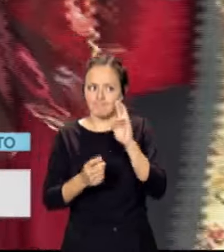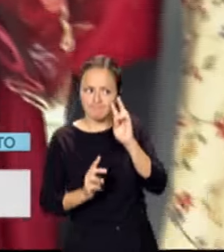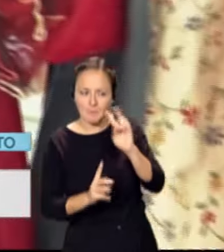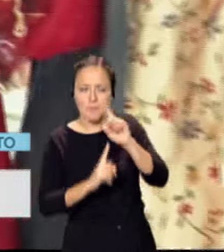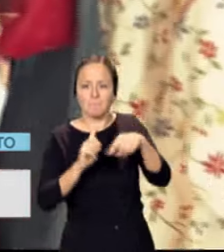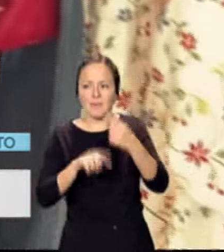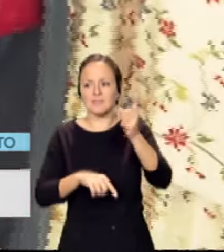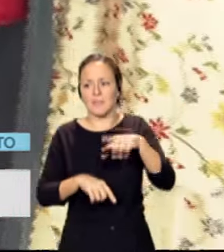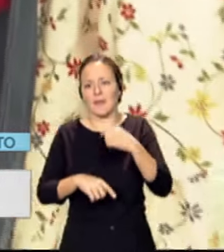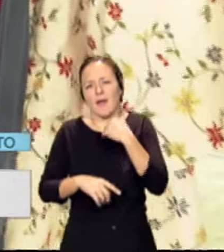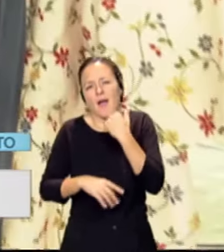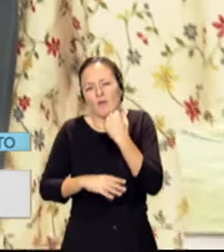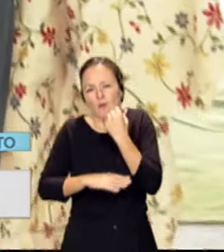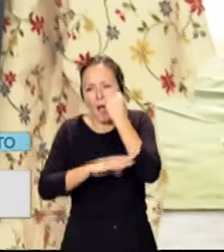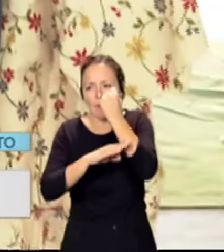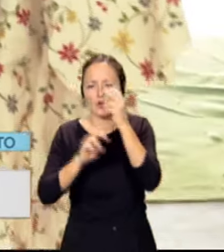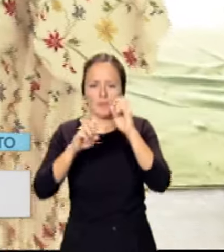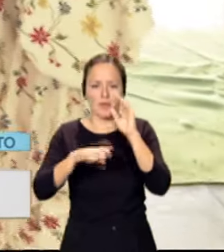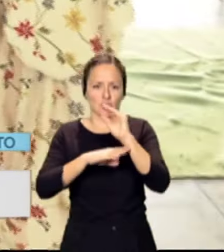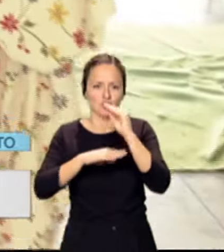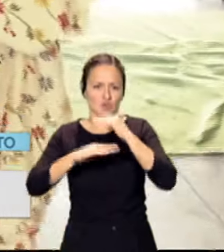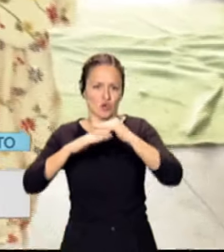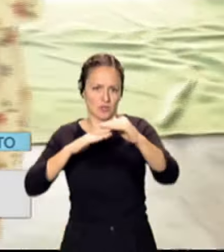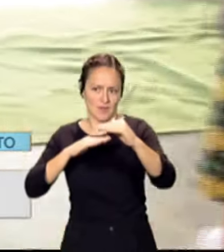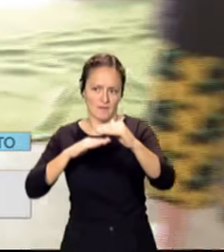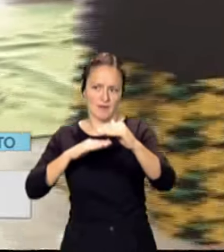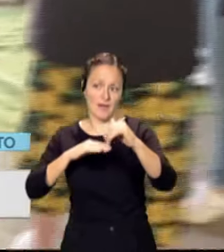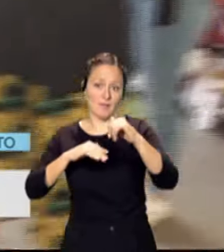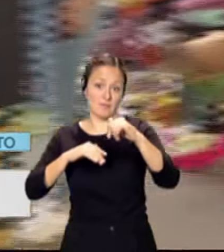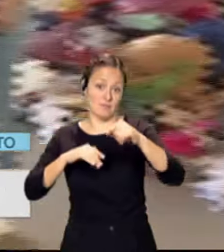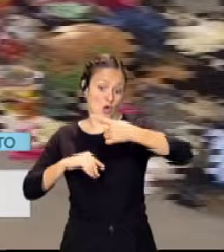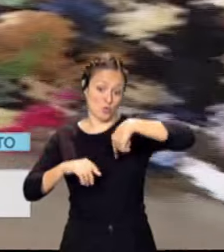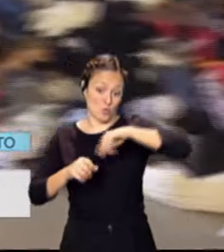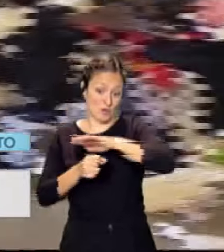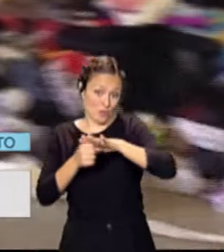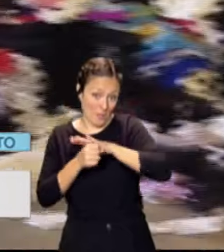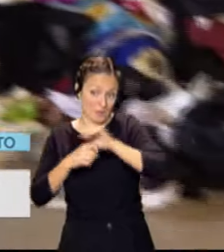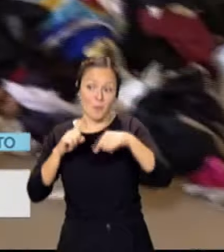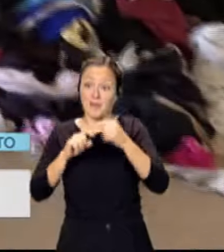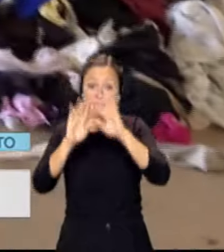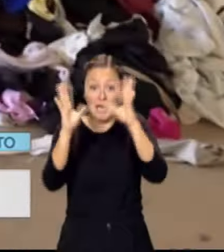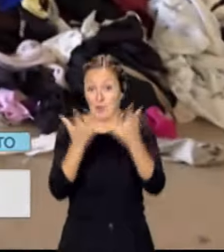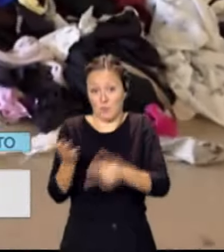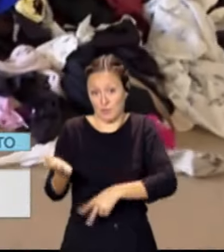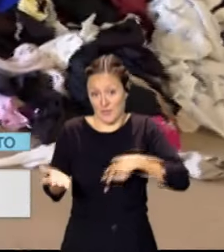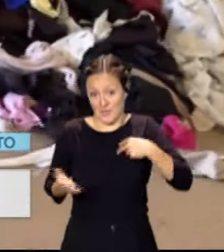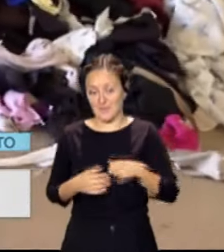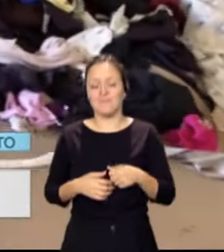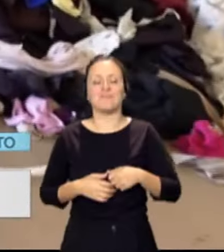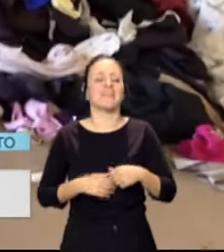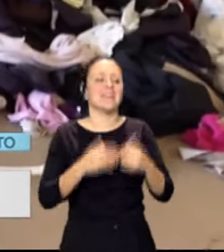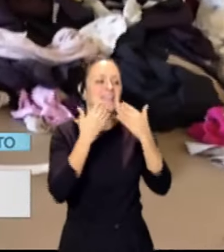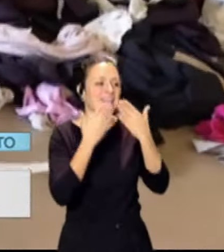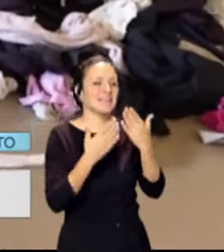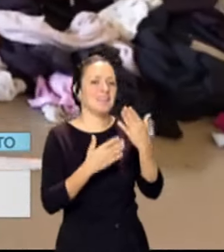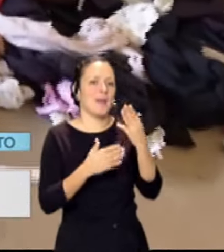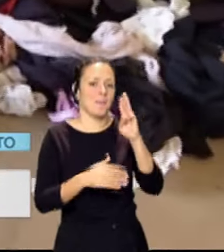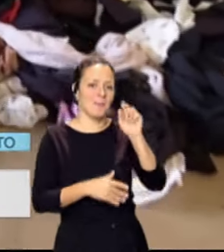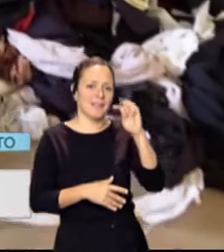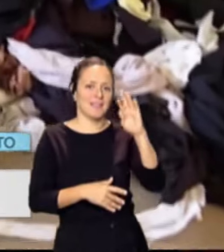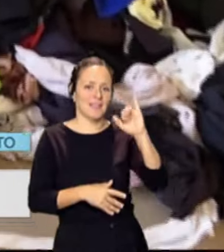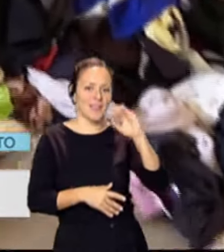más a esta a la sostenibilidad en nuestro medio y en en el mundo que que nos toca vivir No pues muchísimas gracias Patricia por contarnos esos detalles